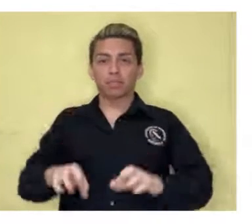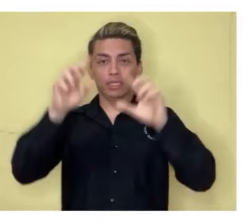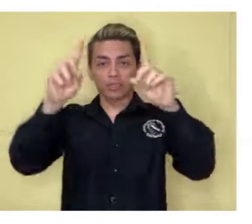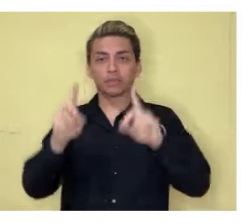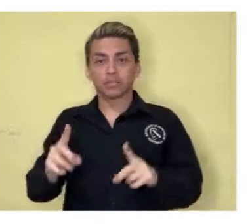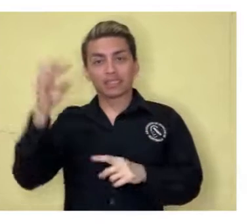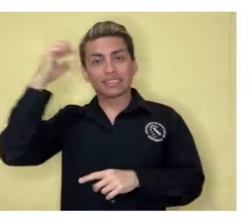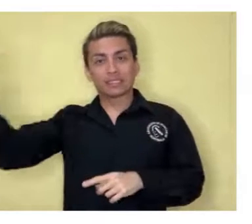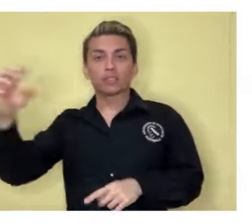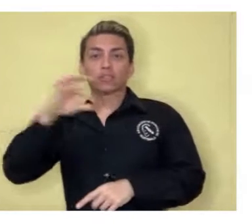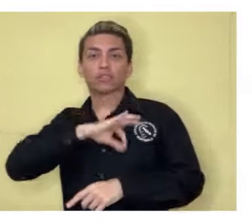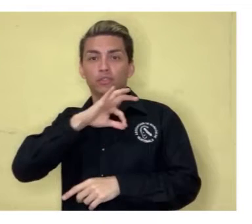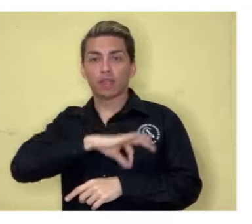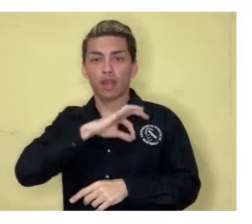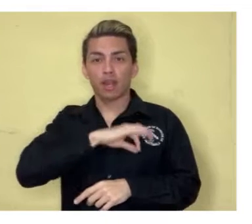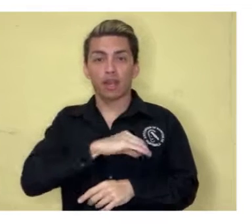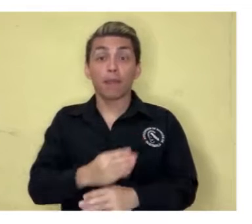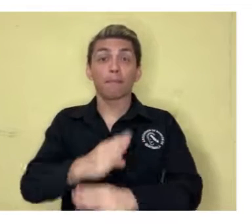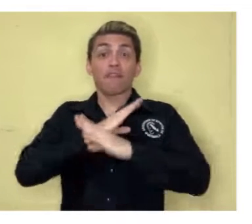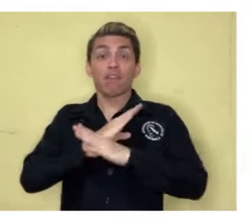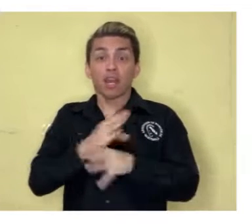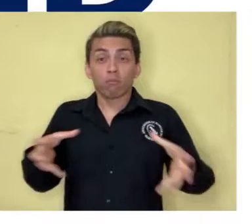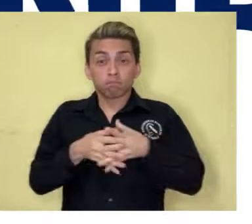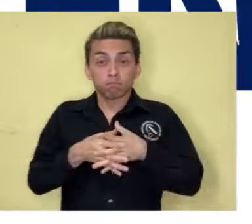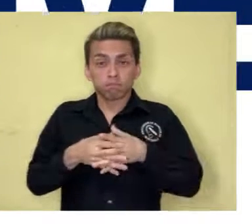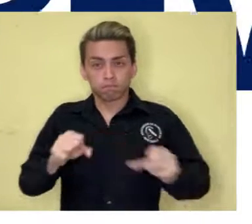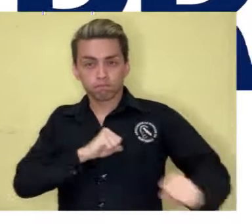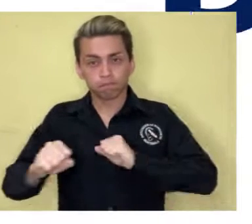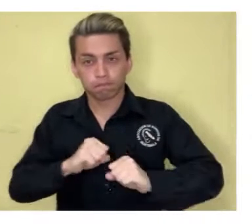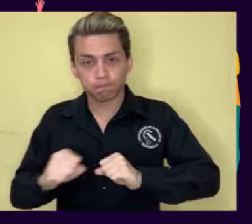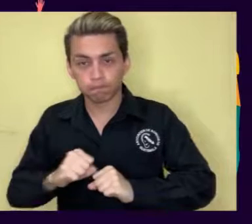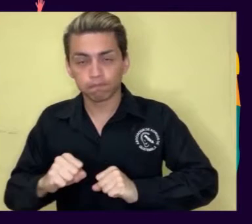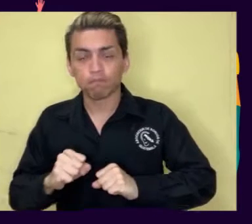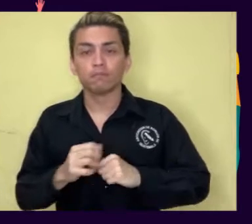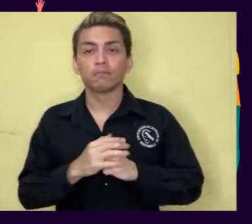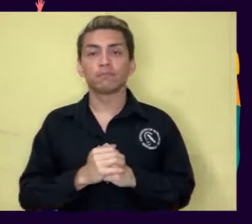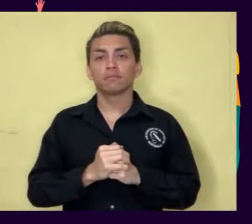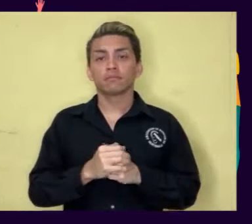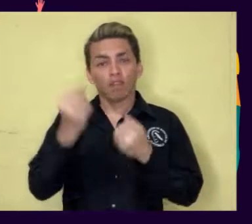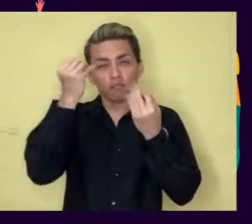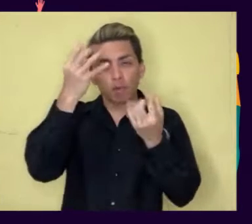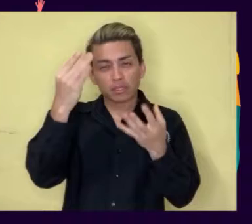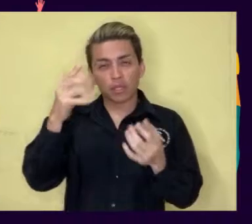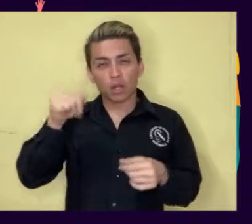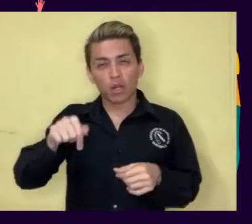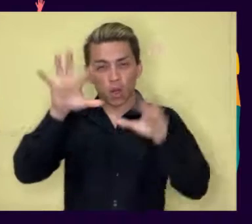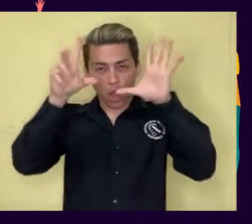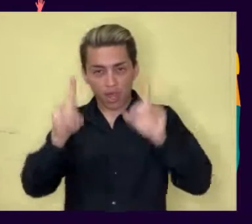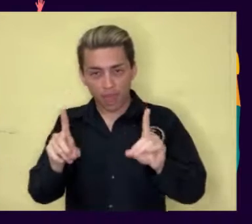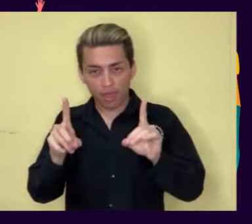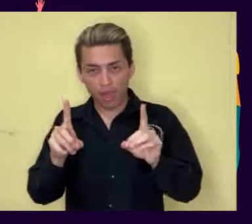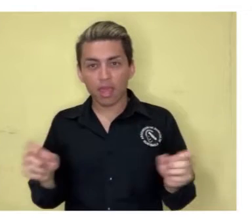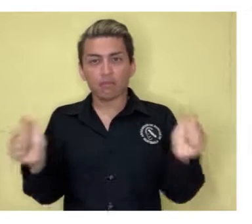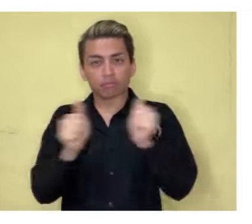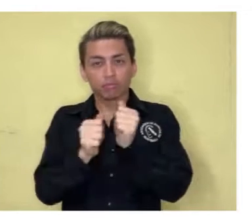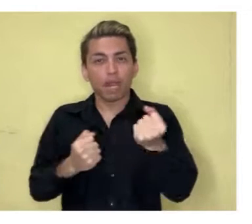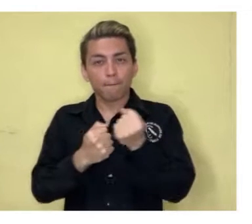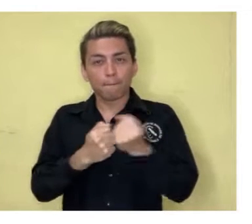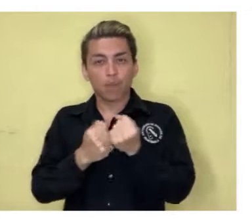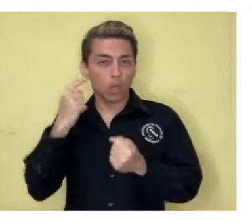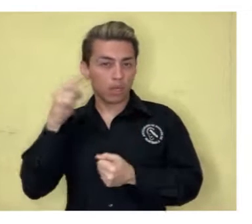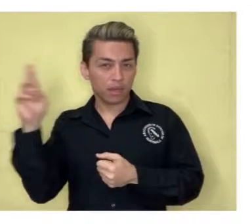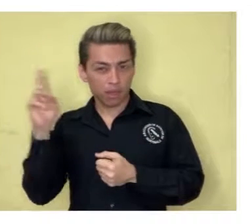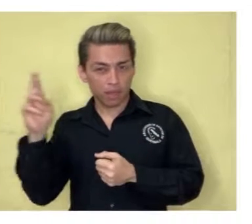las personas con discapacidad psicosocial. Prevenir es una acción conjunta.